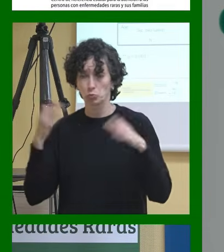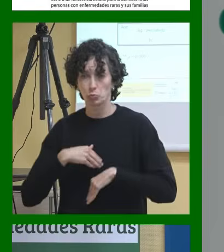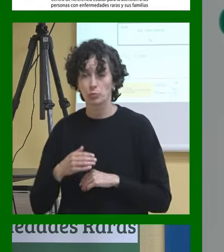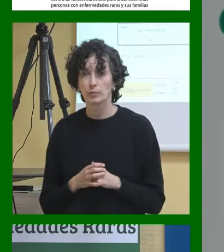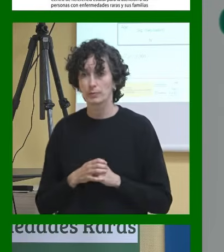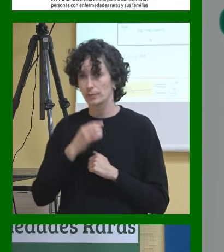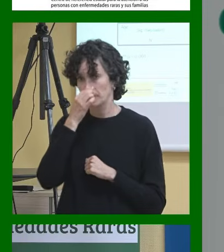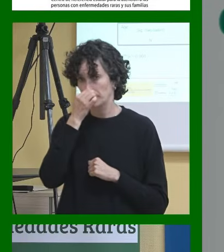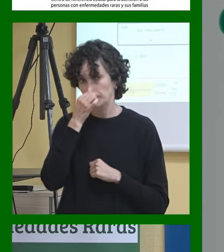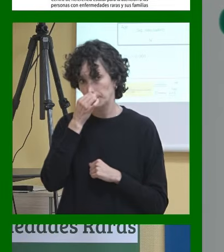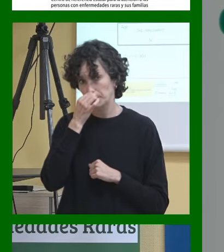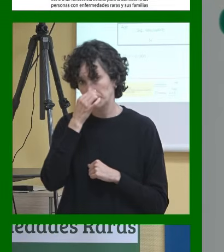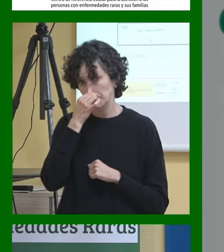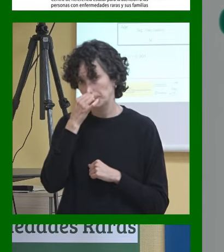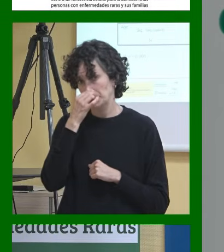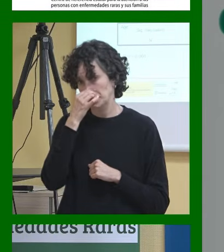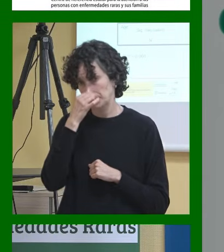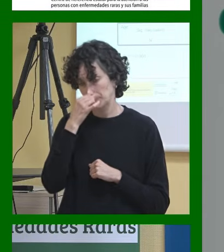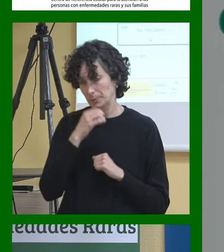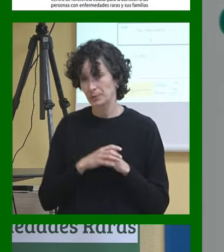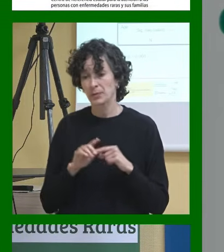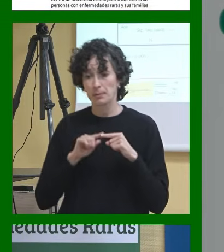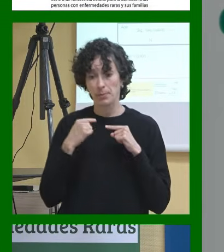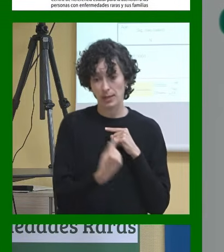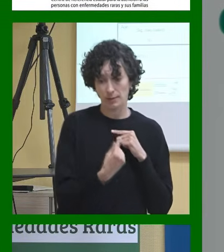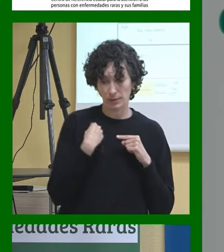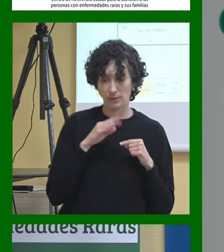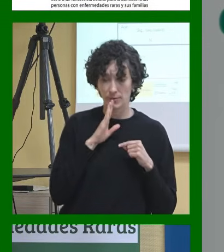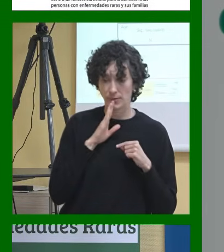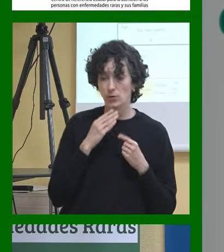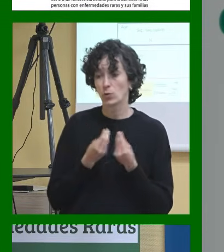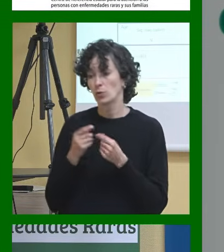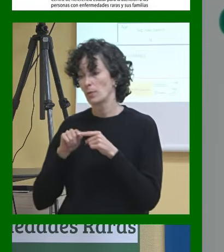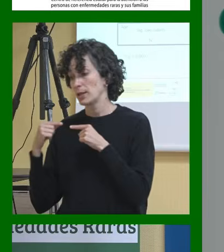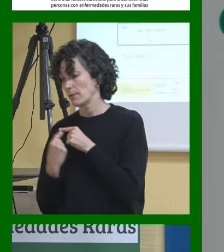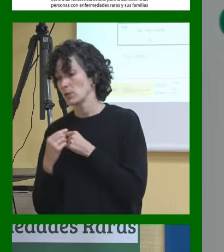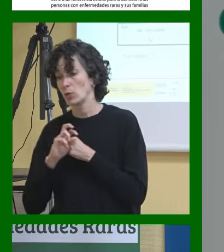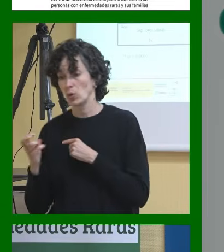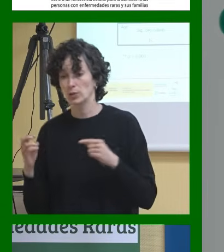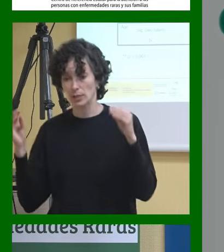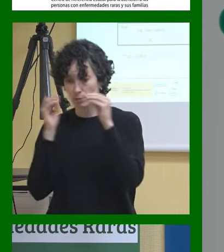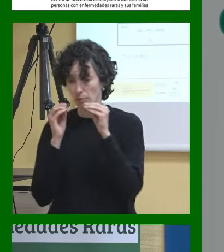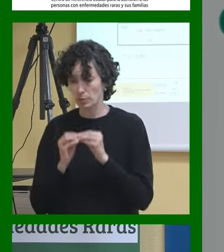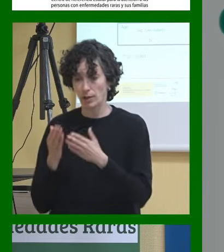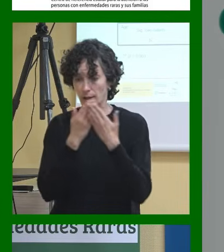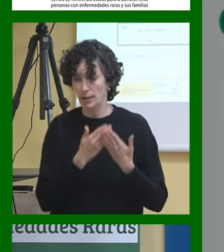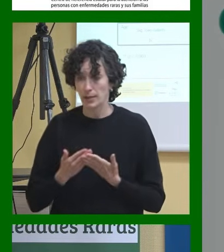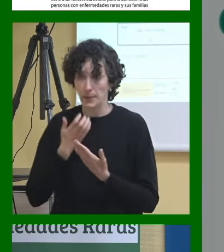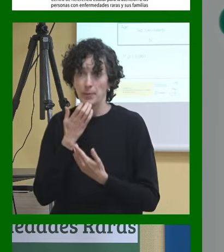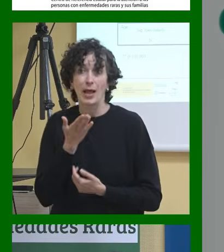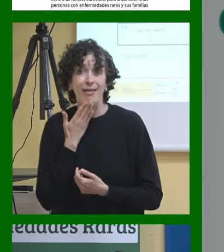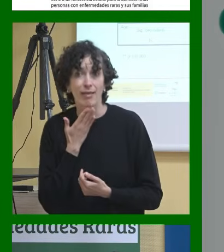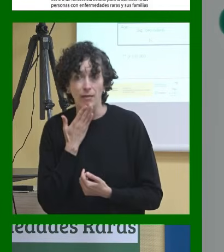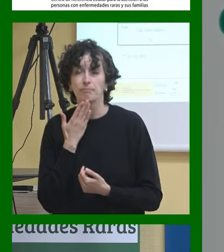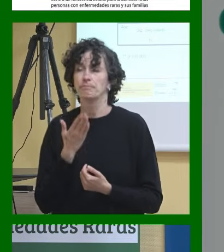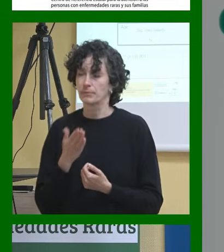las correlaciones de estas variables junto con otras, como por ejemplo la edad, y encontramos algo que es